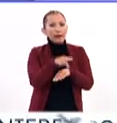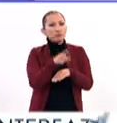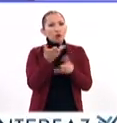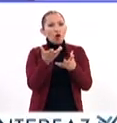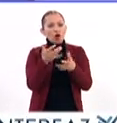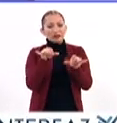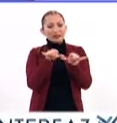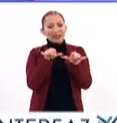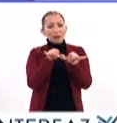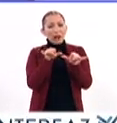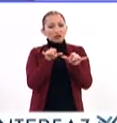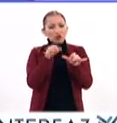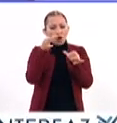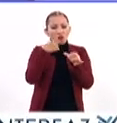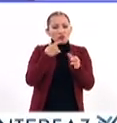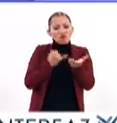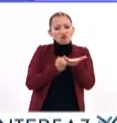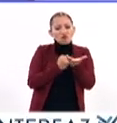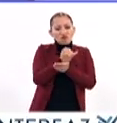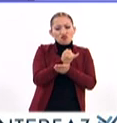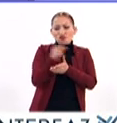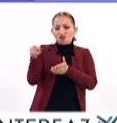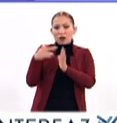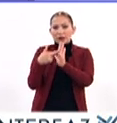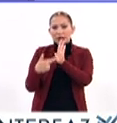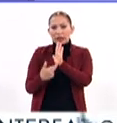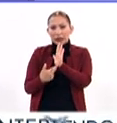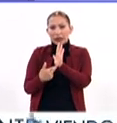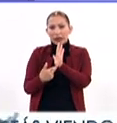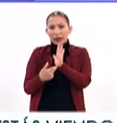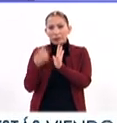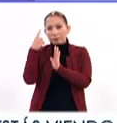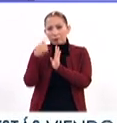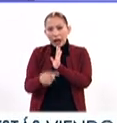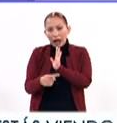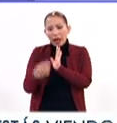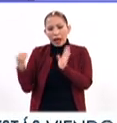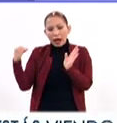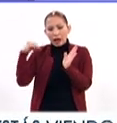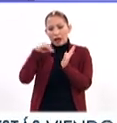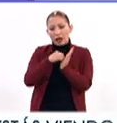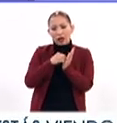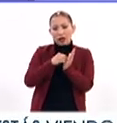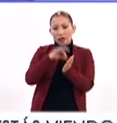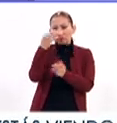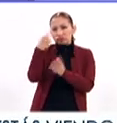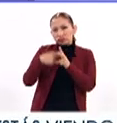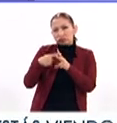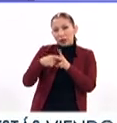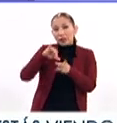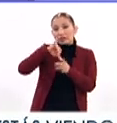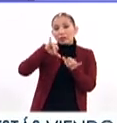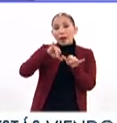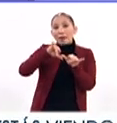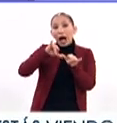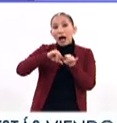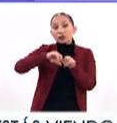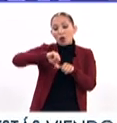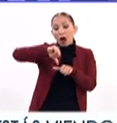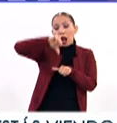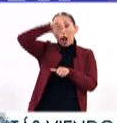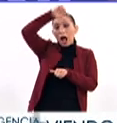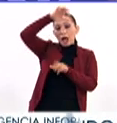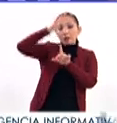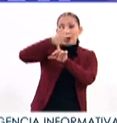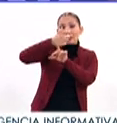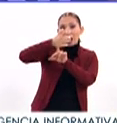la proporcionalidad dictaminada por regla, por norma, para el porcentaje del tamaño de una bandera respecto